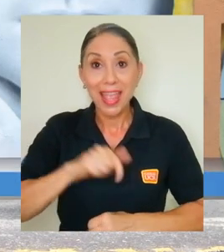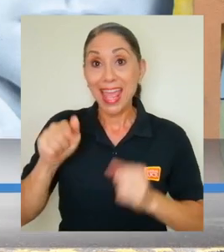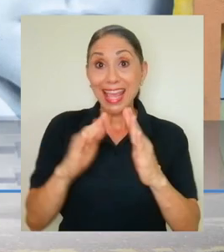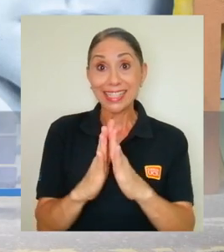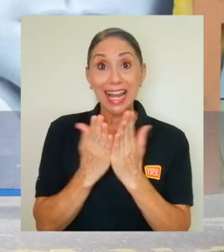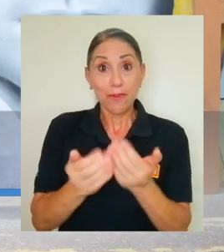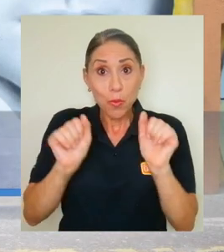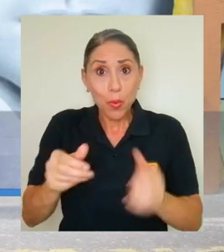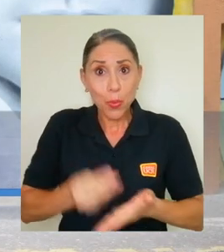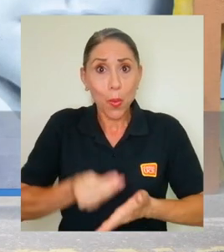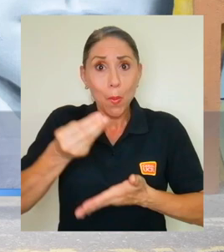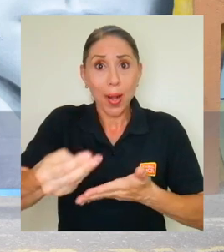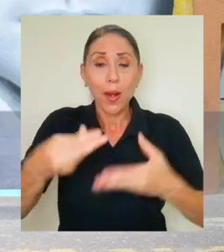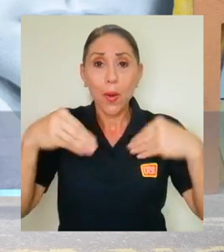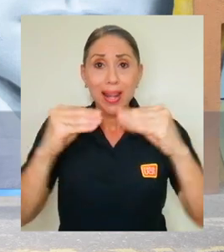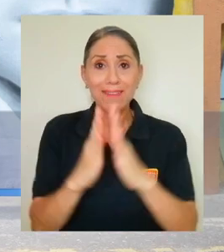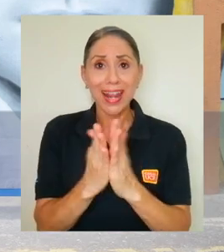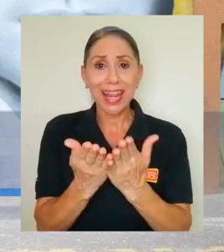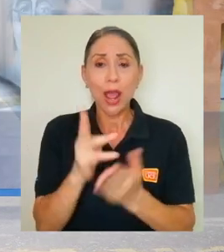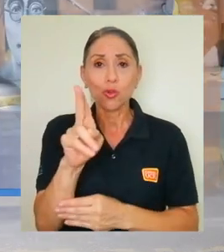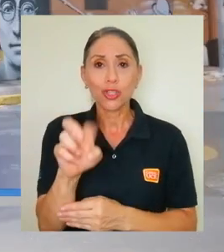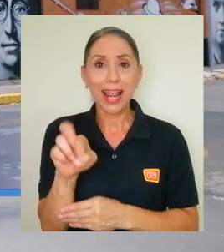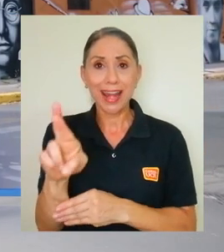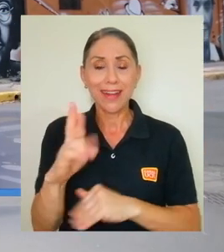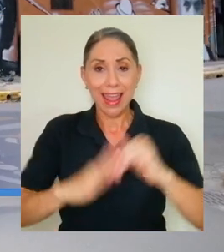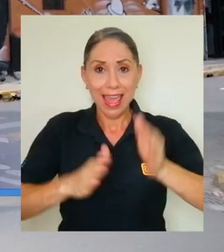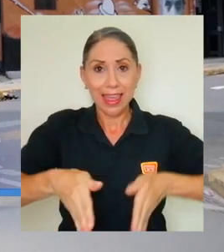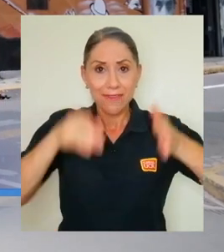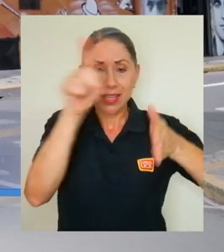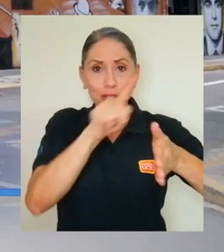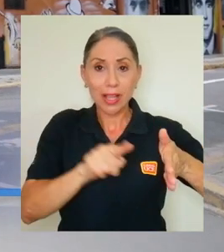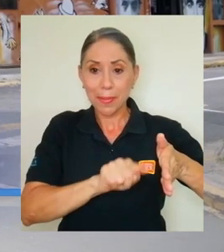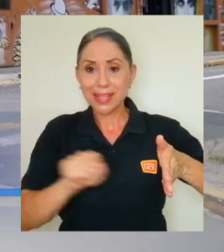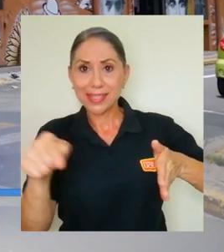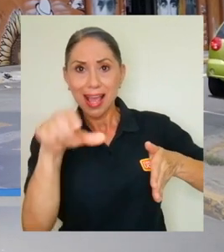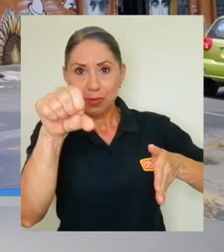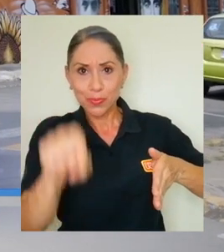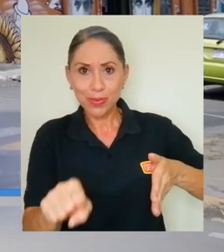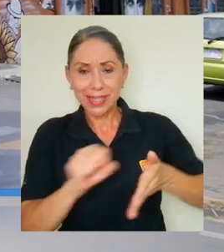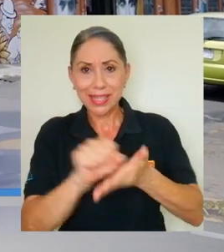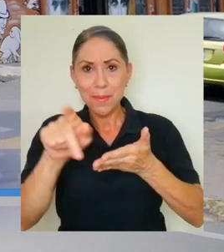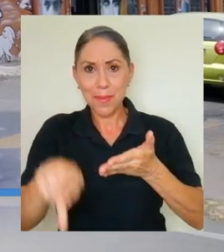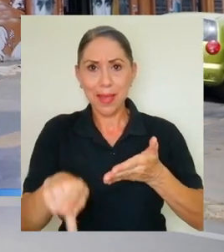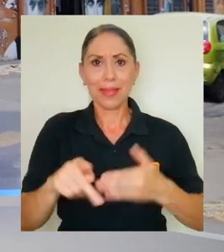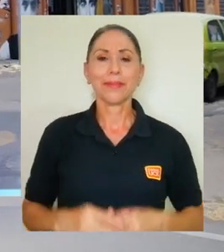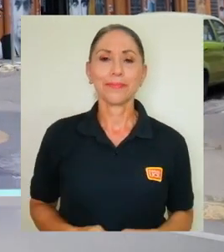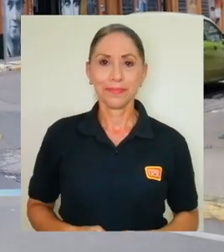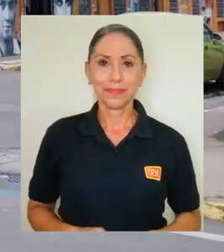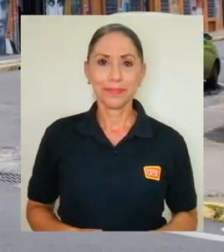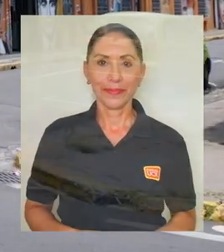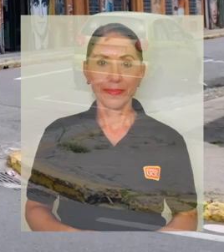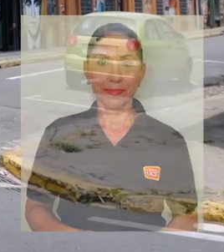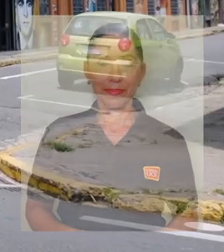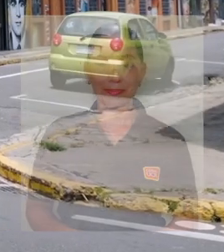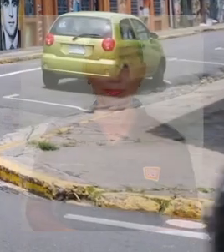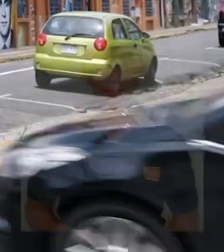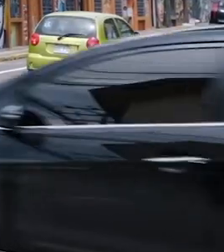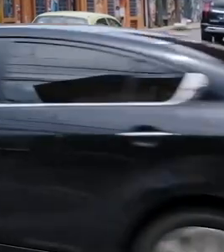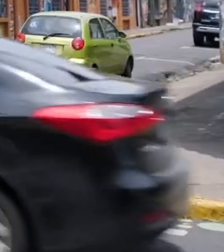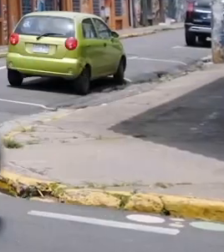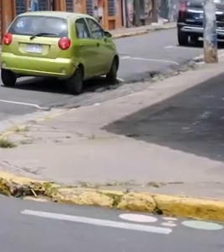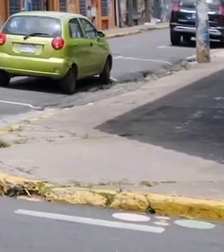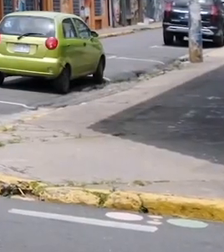Este libro está disponible en la librería UCR, ubicada al costado sur del edificio Saprissa en San Pedro de Montes de Oca.